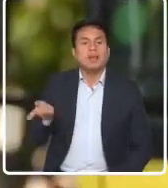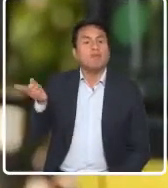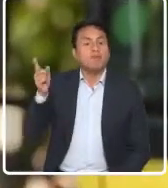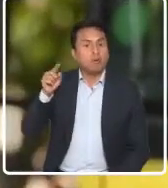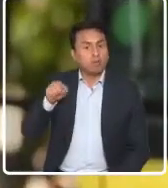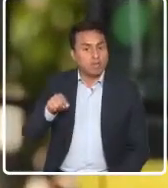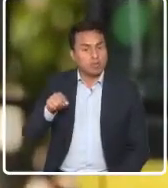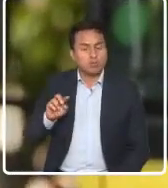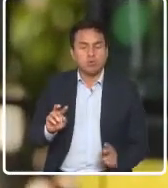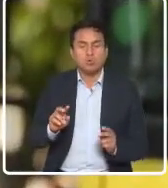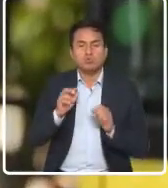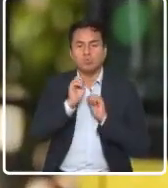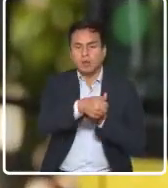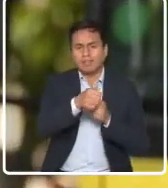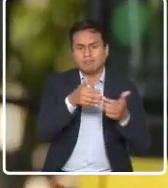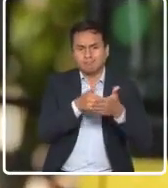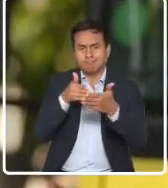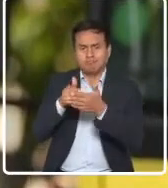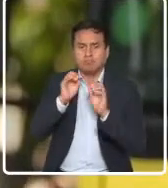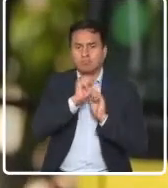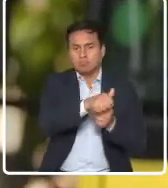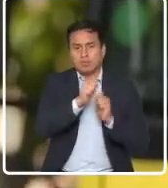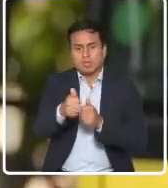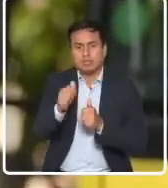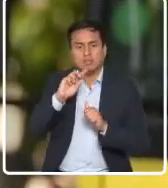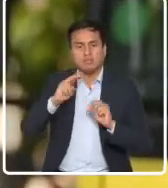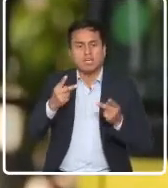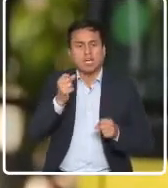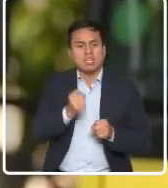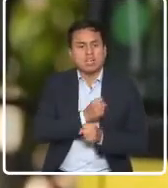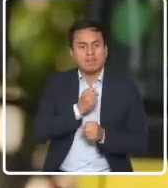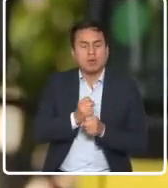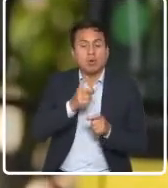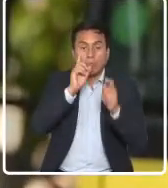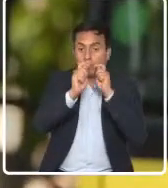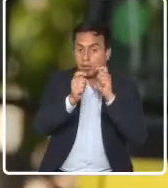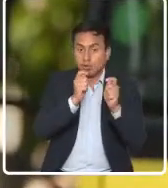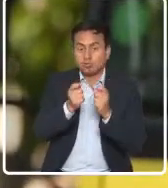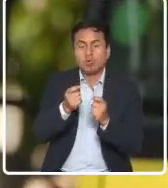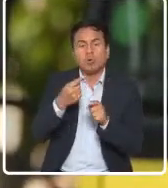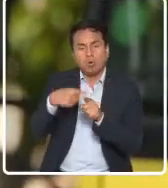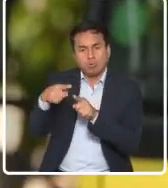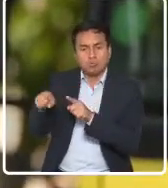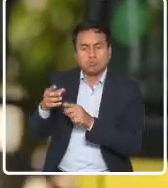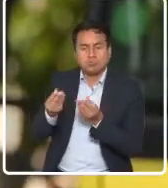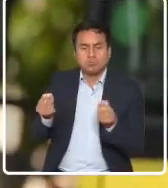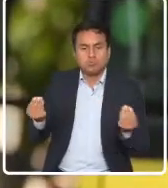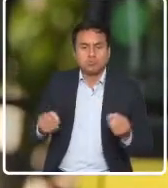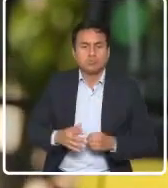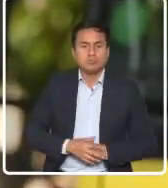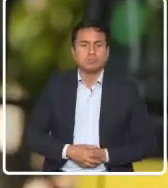volviendo y superando cada obstáculo que conlleva este trabajo tan peligroso como muchos otros.